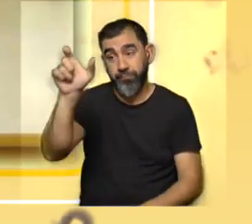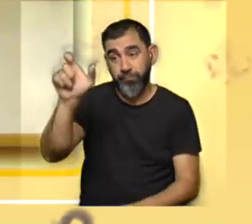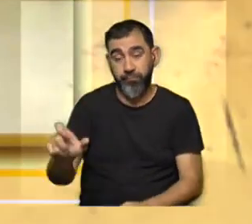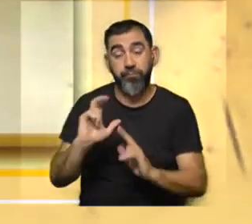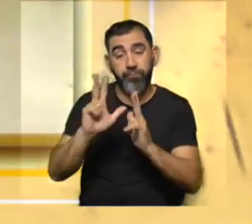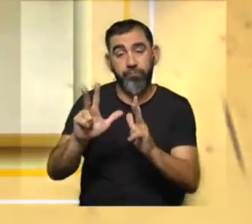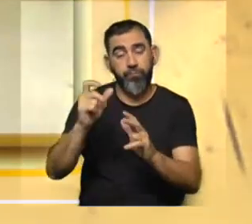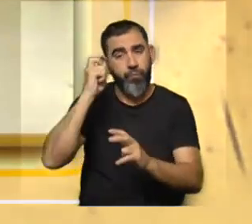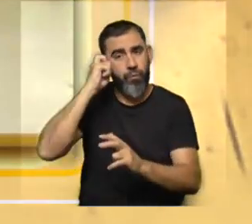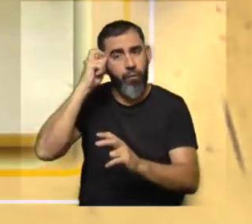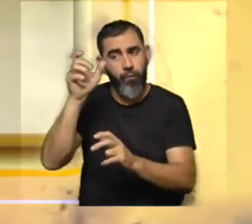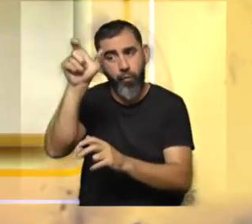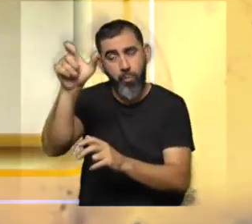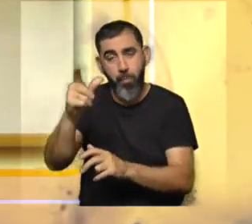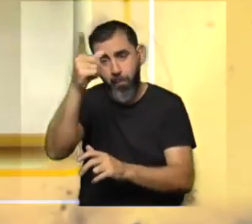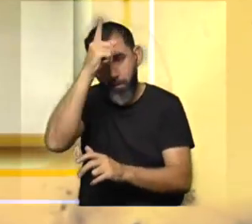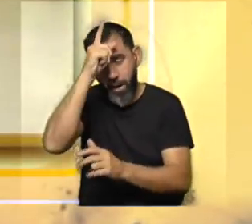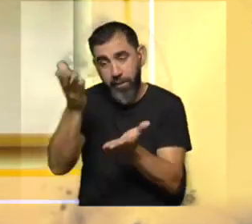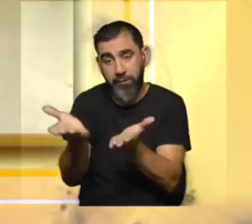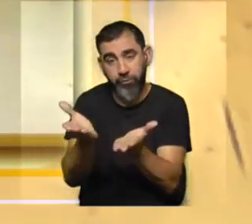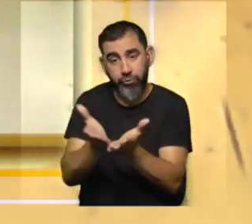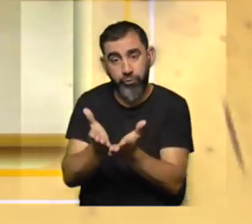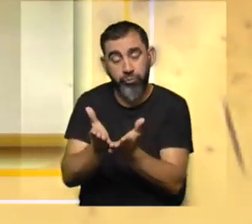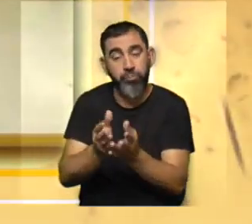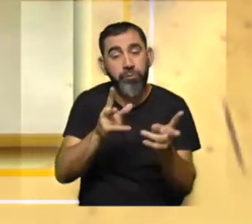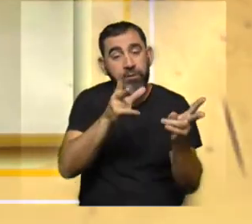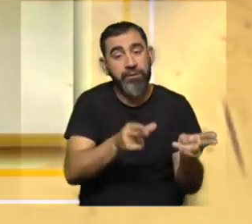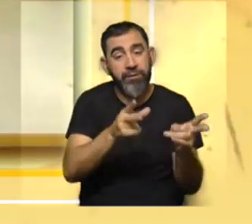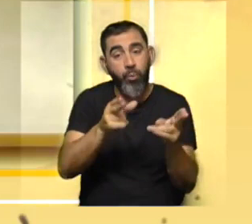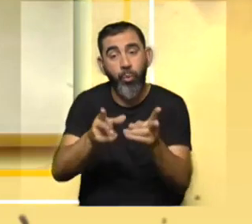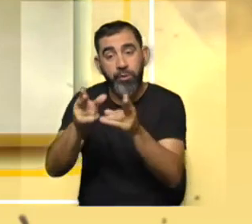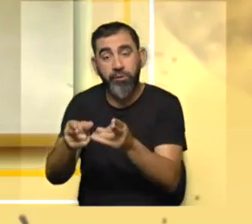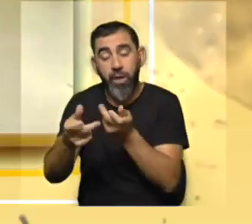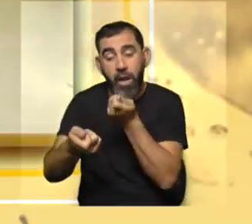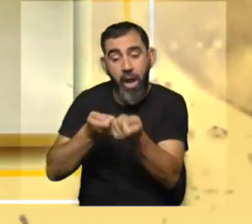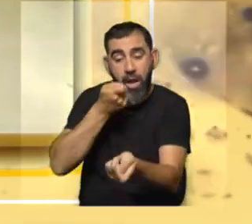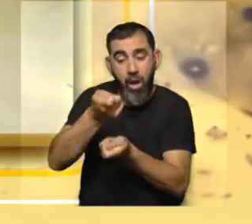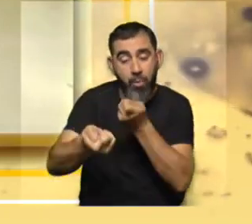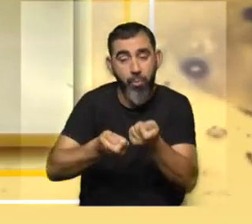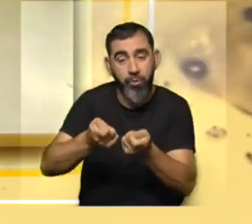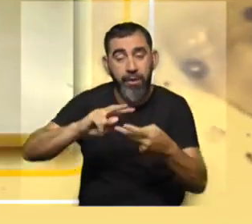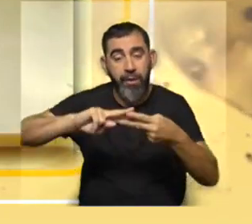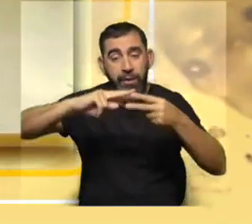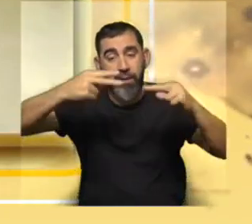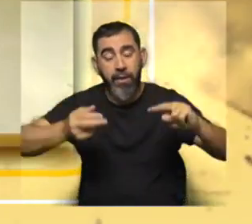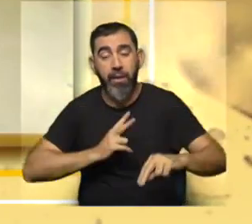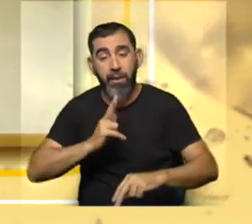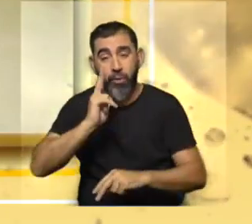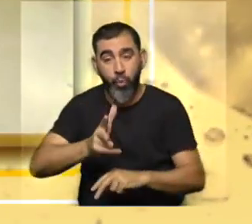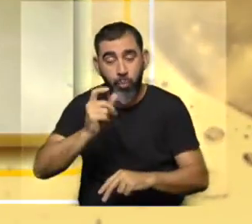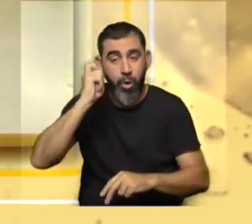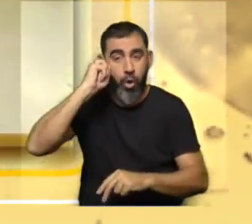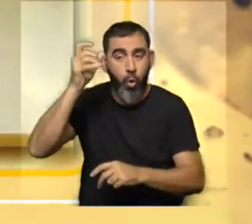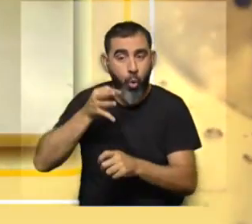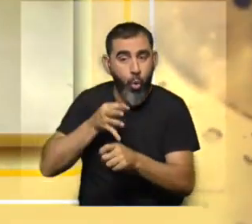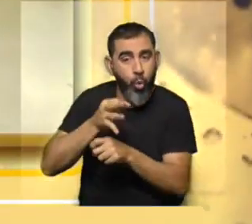resaltó la formación de Lucía en Alemania en el área de la secuenciación masiva, sus aportes desde la genómica humana a la generación de